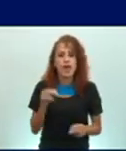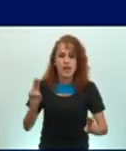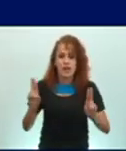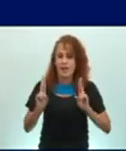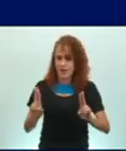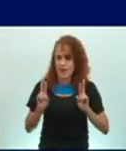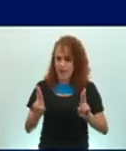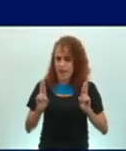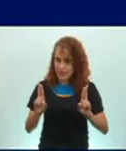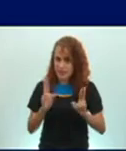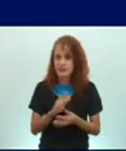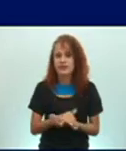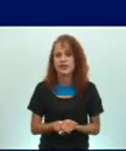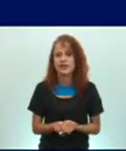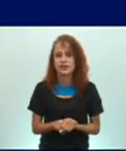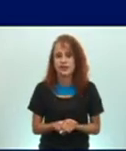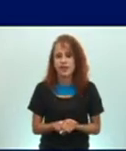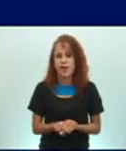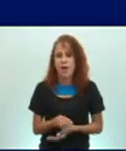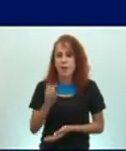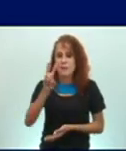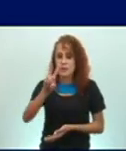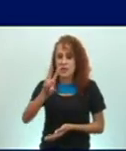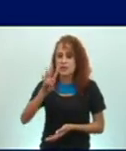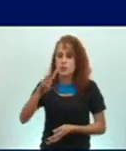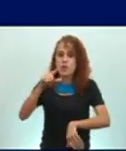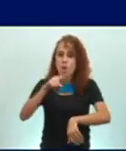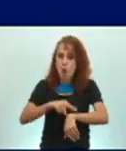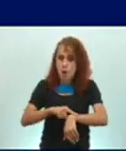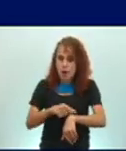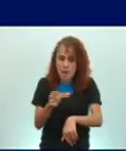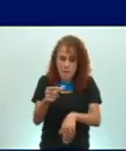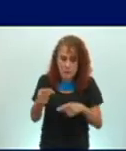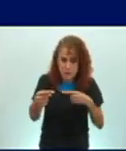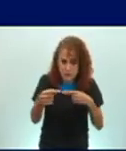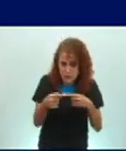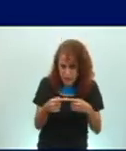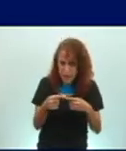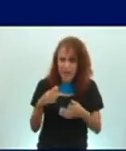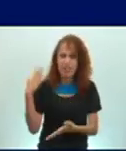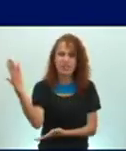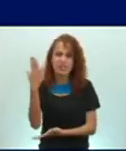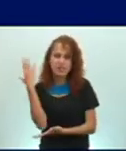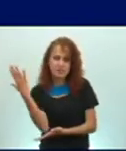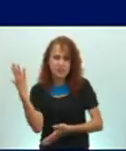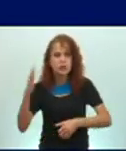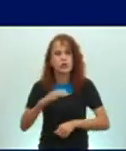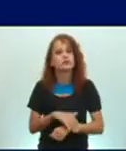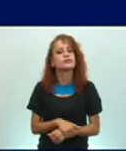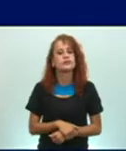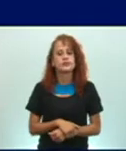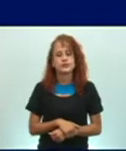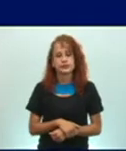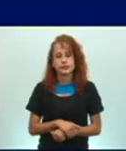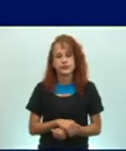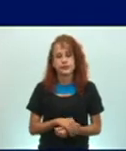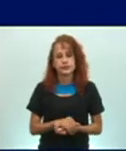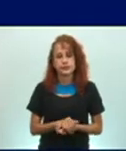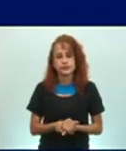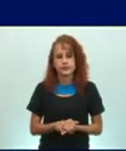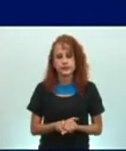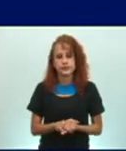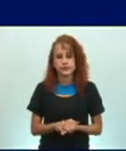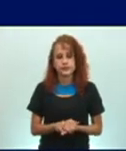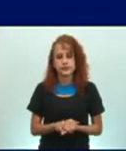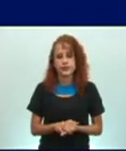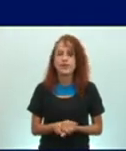la emergencia ciclónica es en las 24 horas próximas al paso de este fenómeno